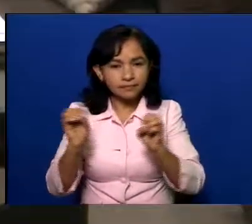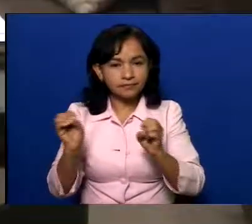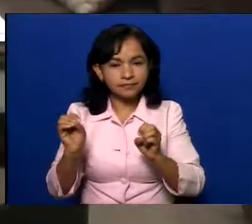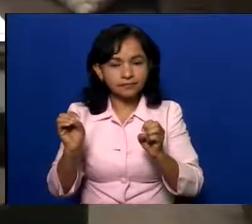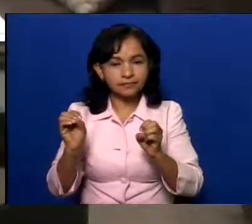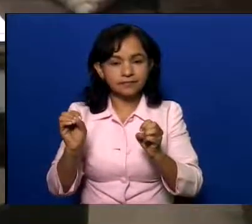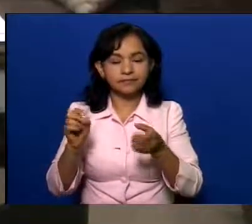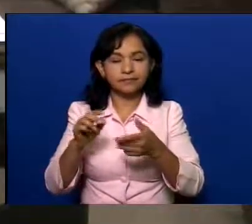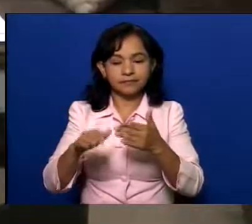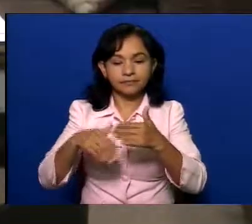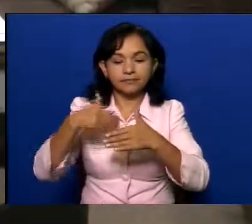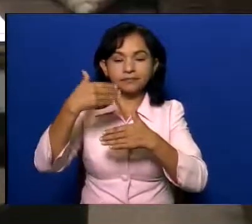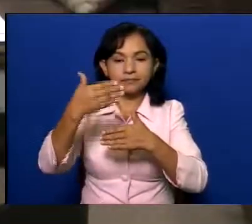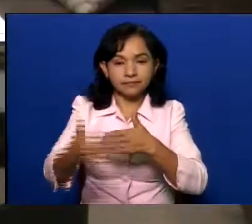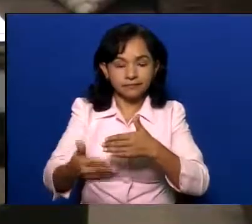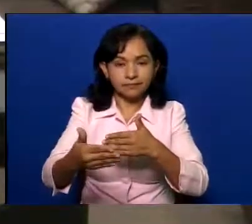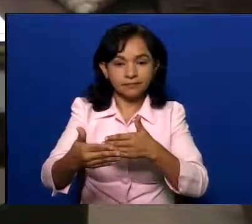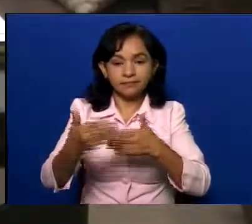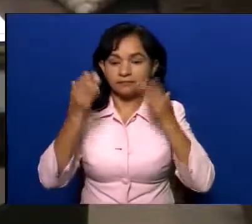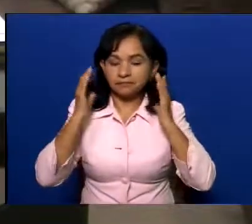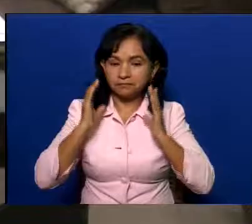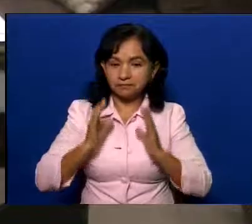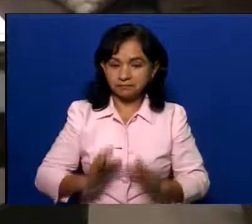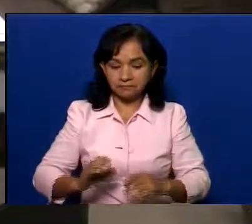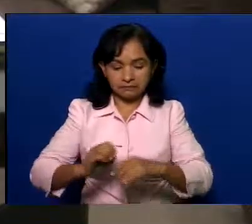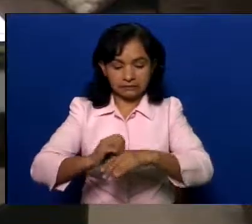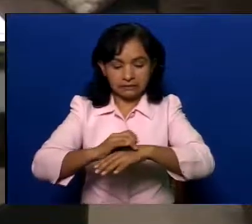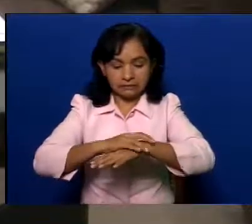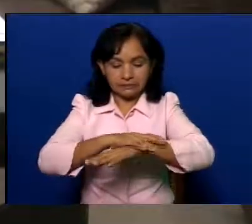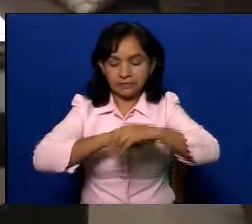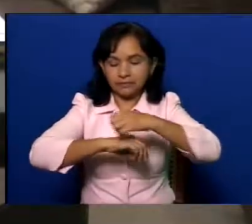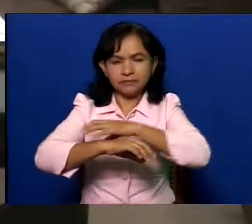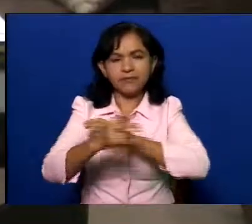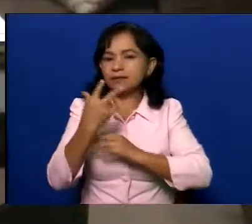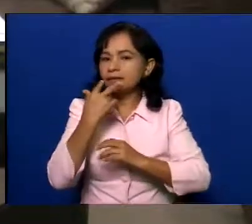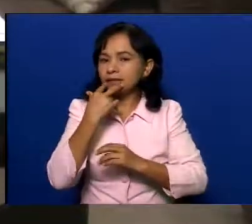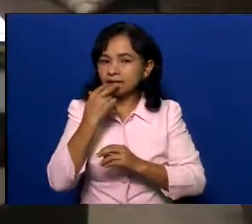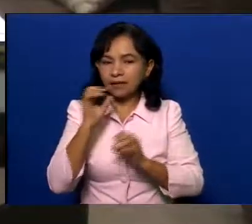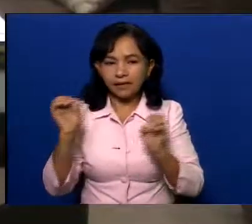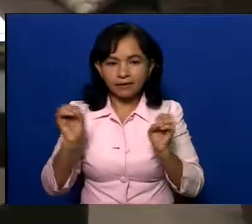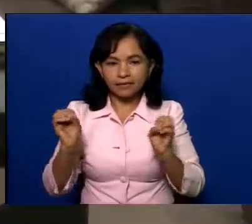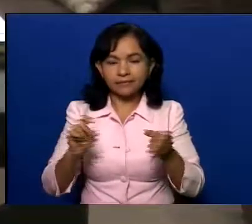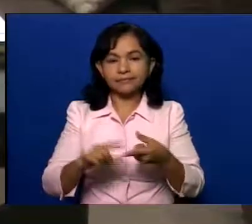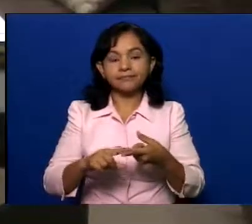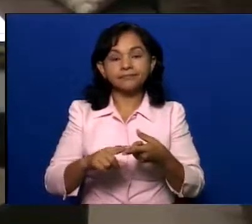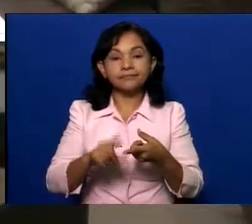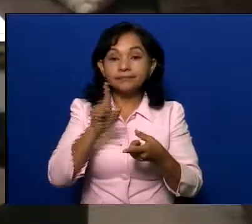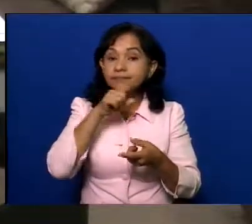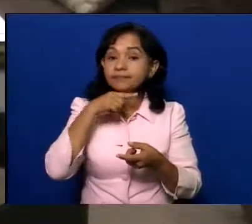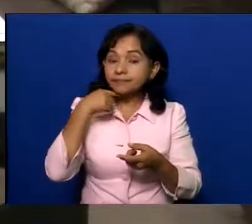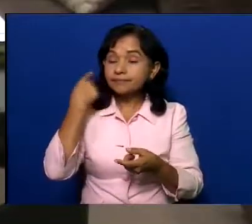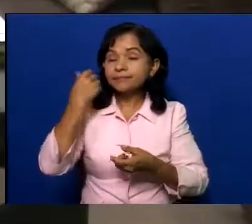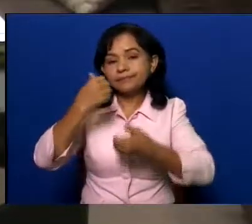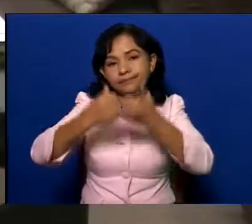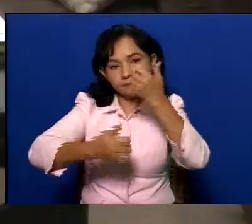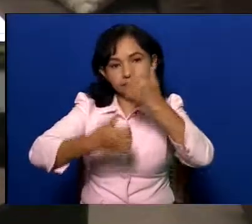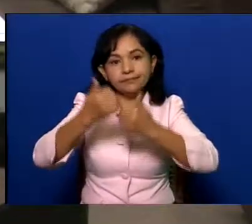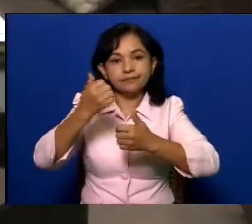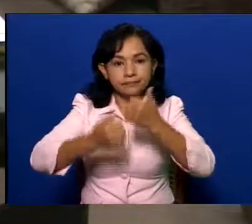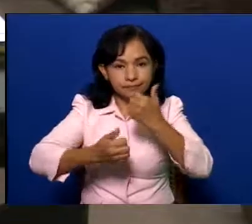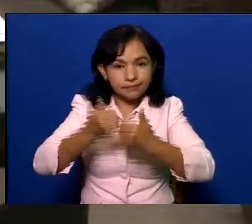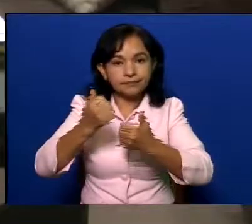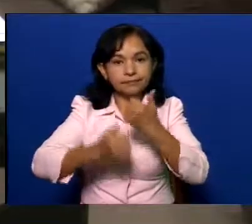el paso de ellas hacia otras partes del cuerpo, como son las metástasis, pero sí verdaderamente causan problemas porque se